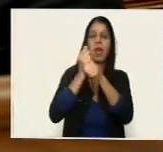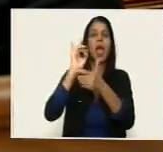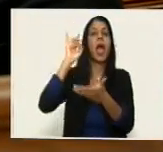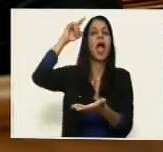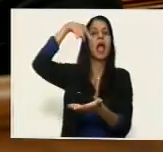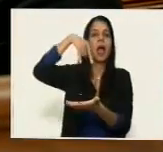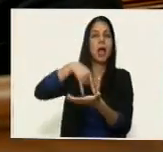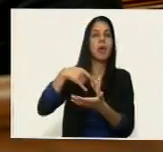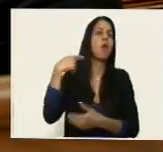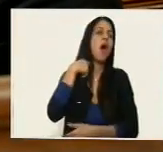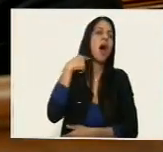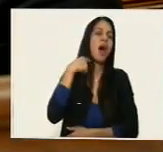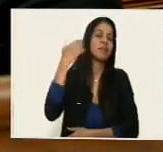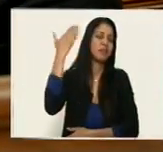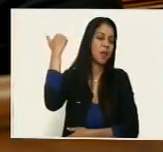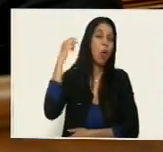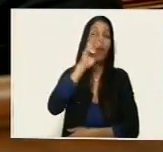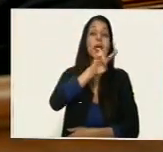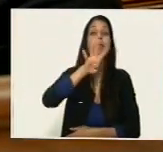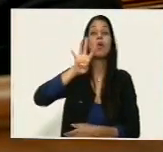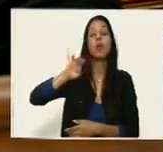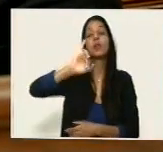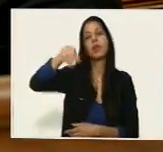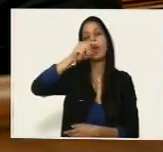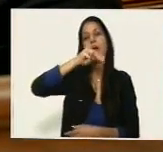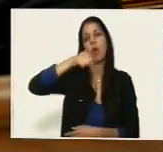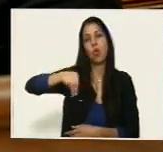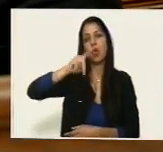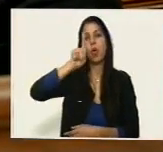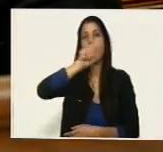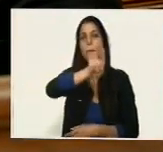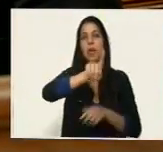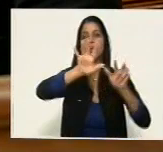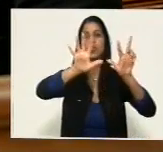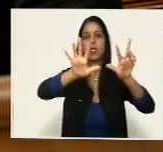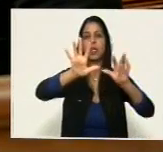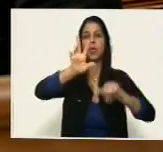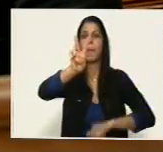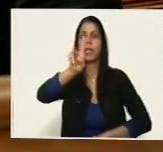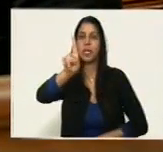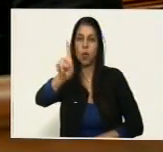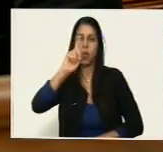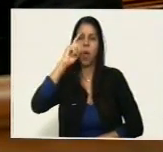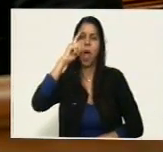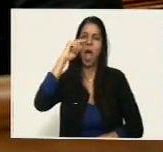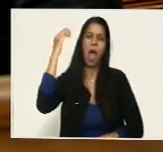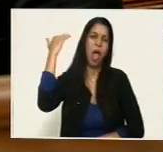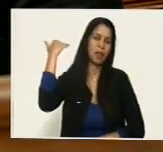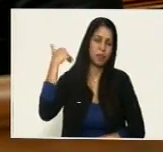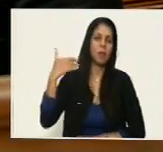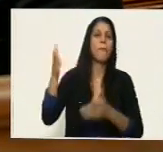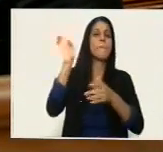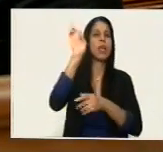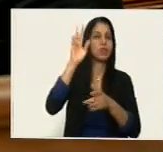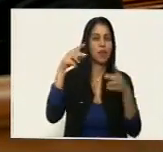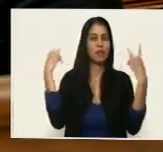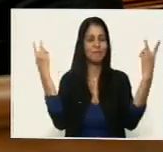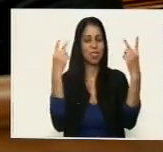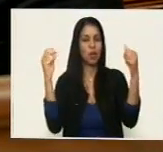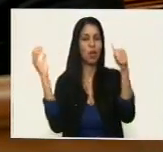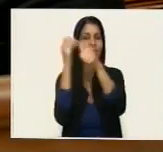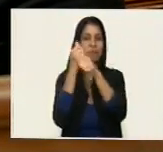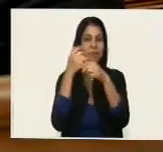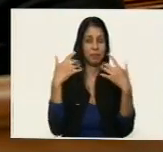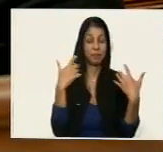Carabobo el 24 de junio de 1821. Cuarto, reiterar a la Unión